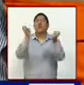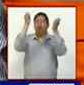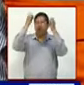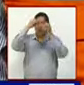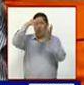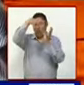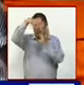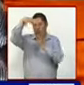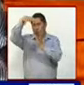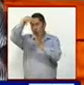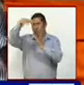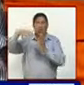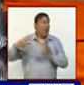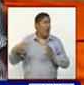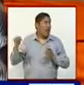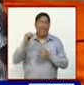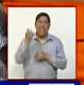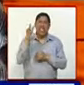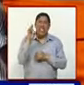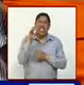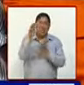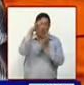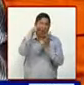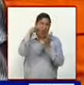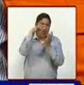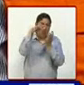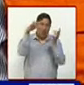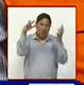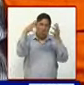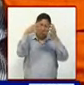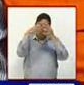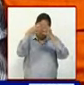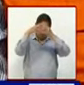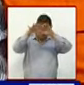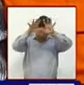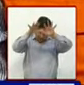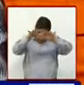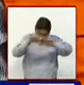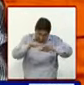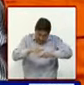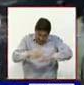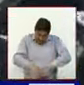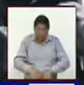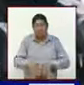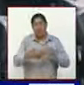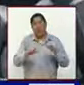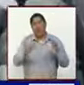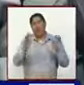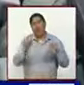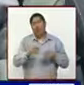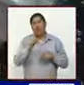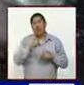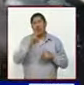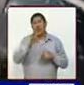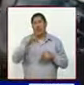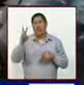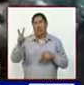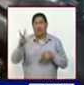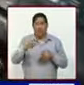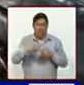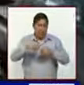donde hemos encontrado 17 nubes, se han hecho 38 disparos y se han utilizado